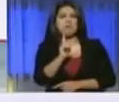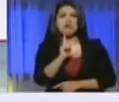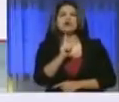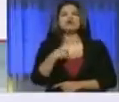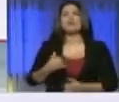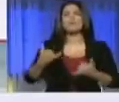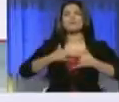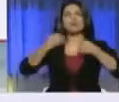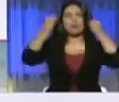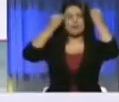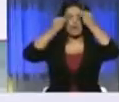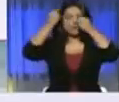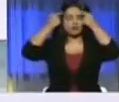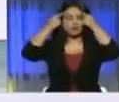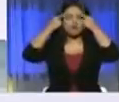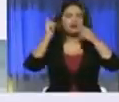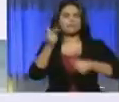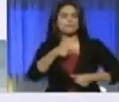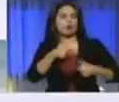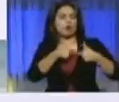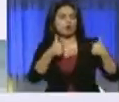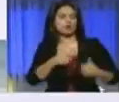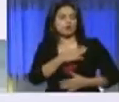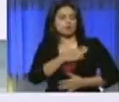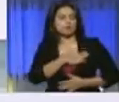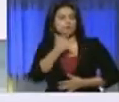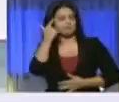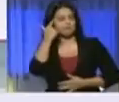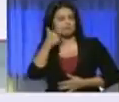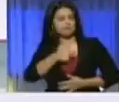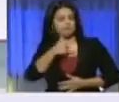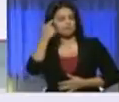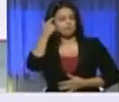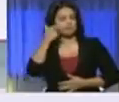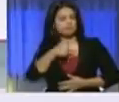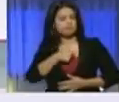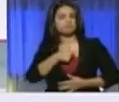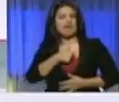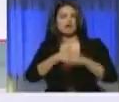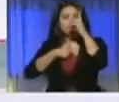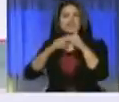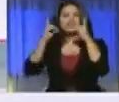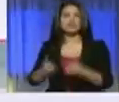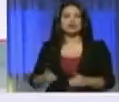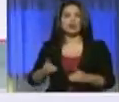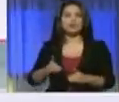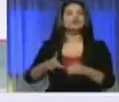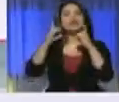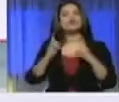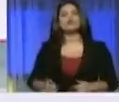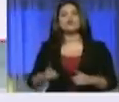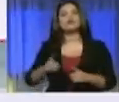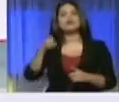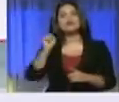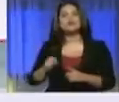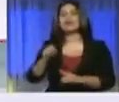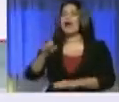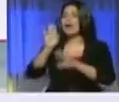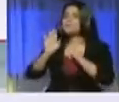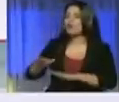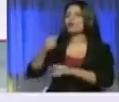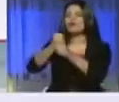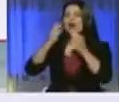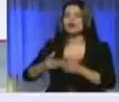conciencia, a mi corazón de obrero. Es el único que manda sobre mis decisiones cuando salgo a defender el salario de los trabajadores,